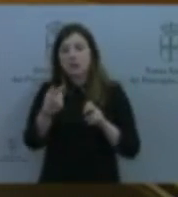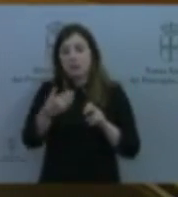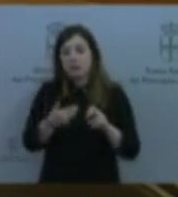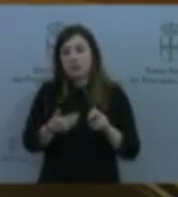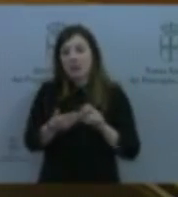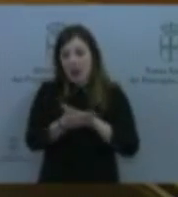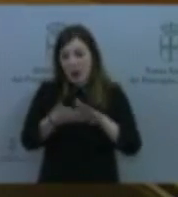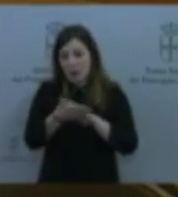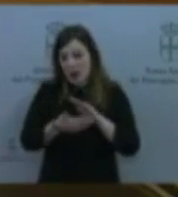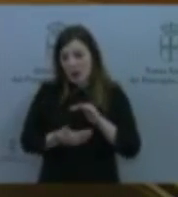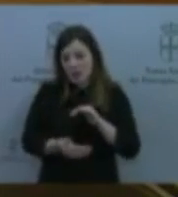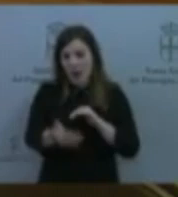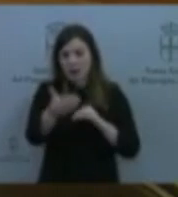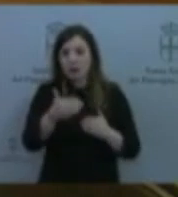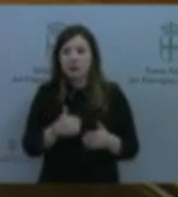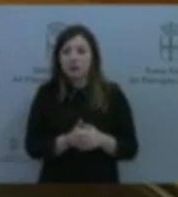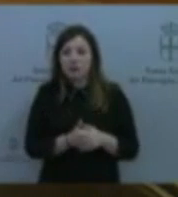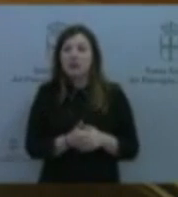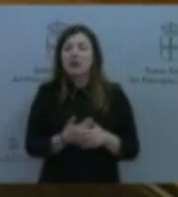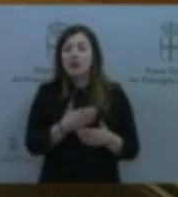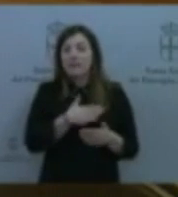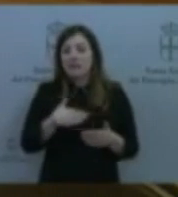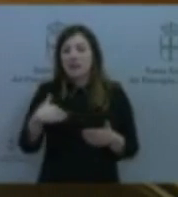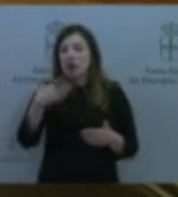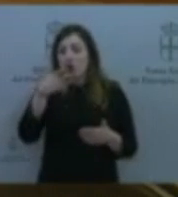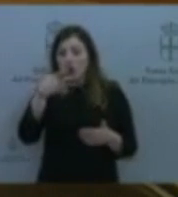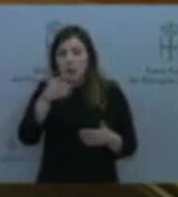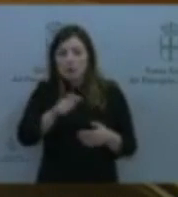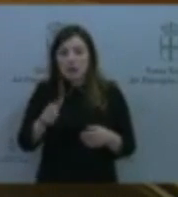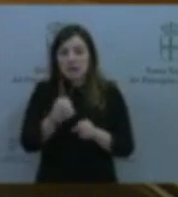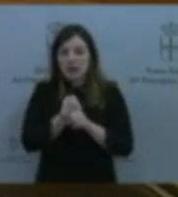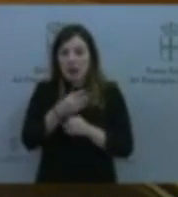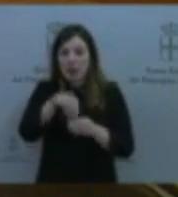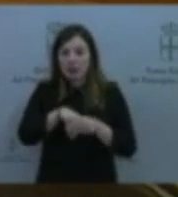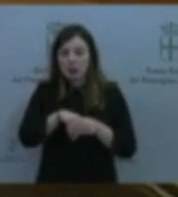quieren conocer los trabajadores de la sanidad asturiana, la su oposición,